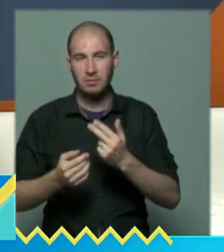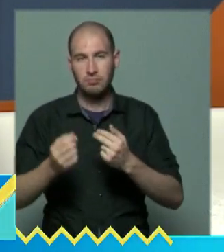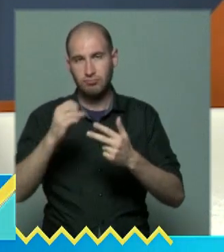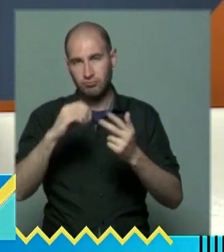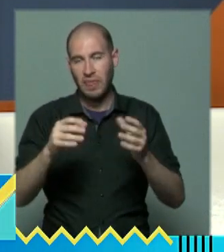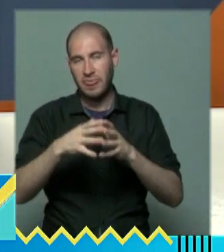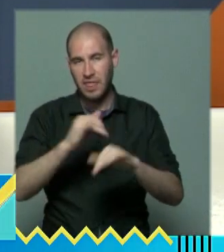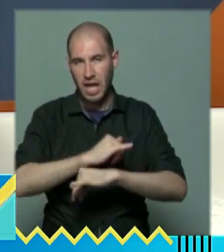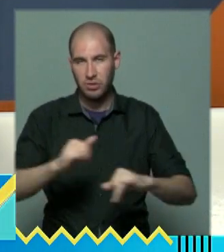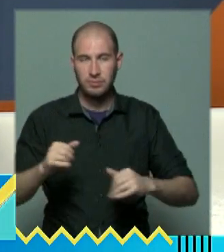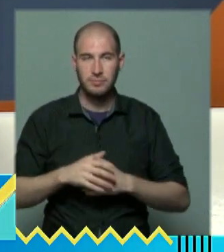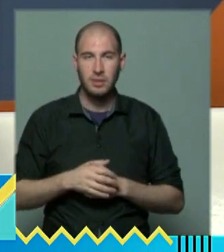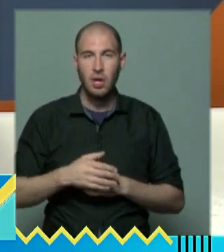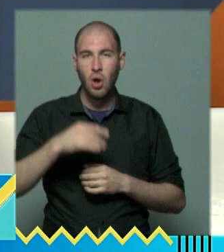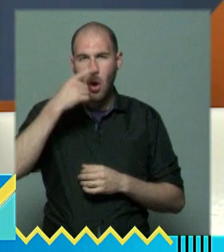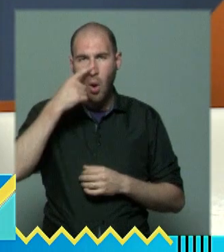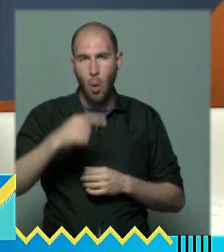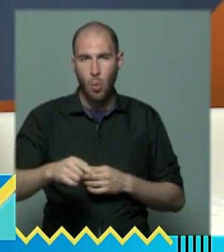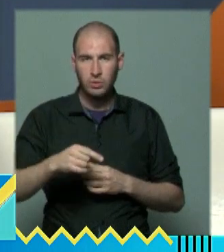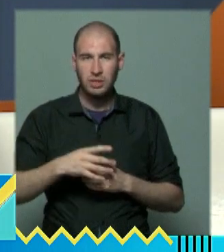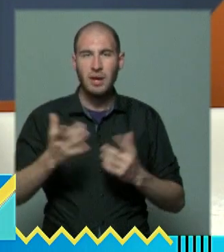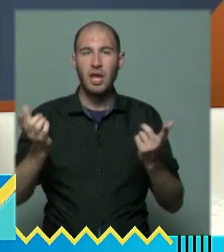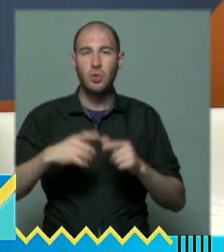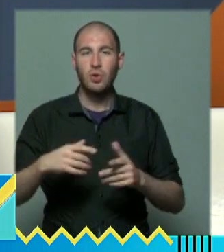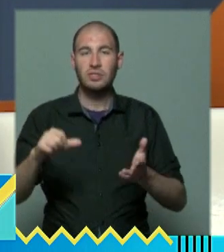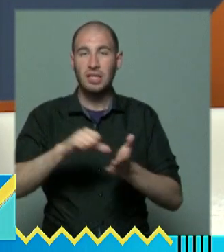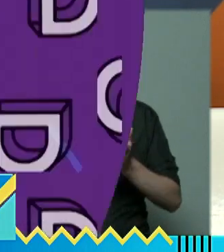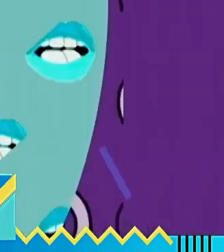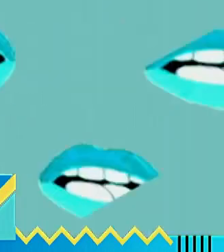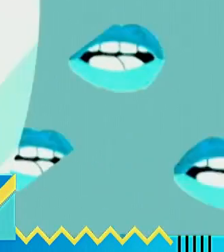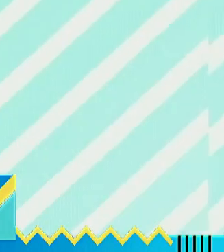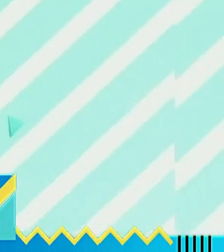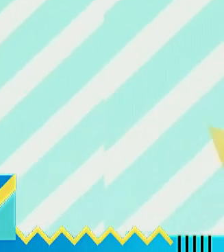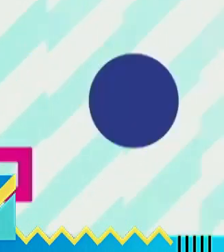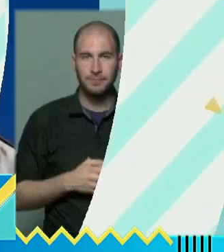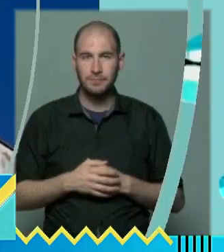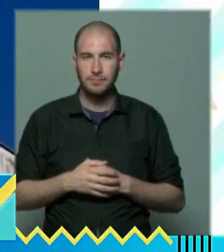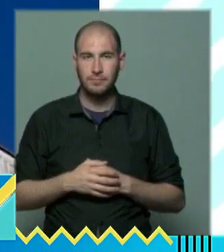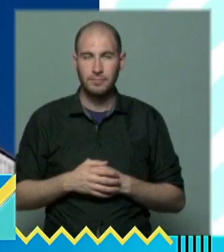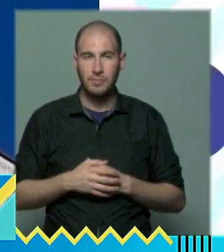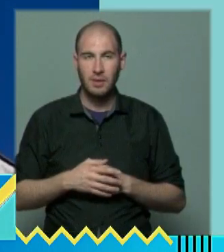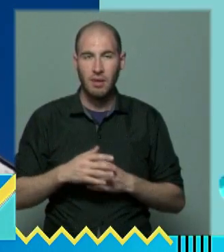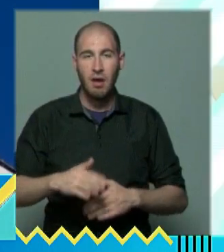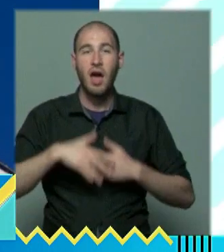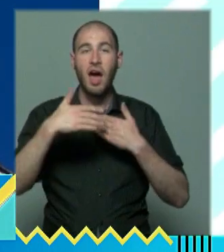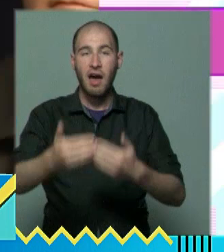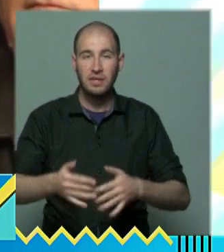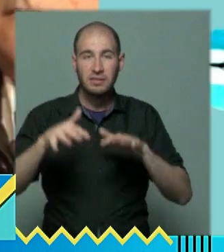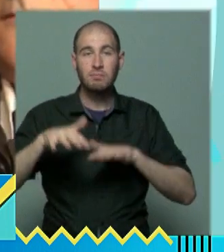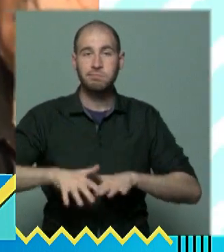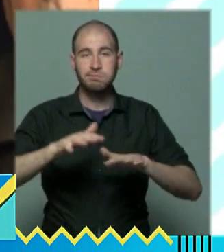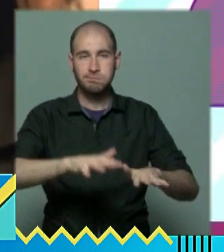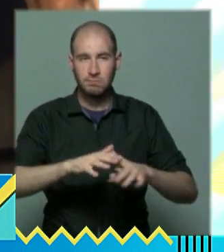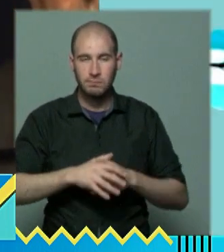salen en los medios. La última vez que se reunió el Comité Central Confederal fue para avanzar sobre una